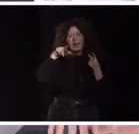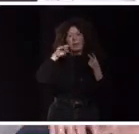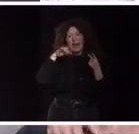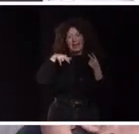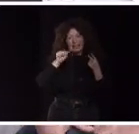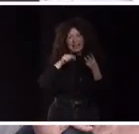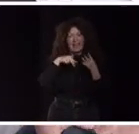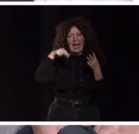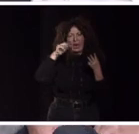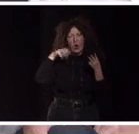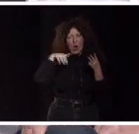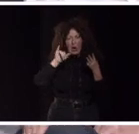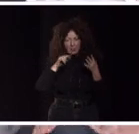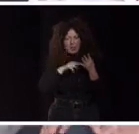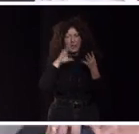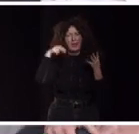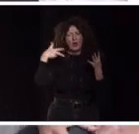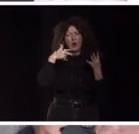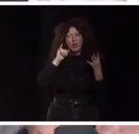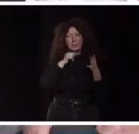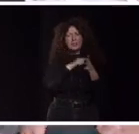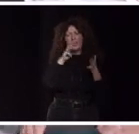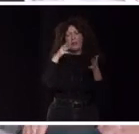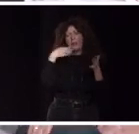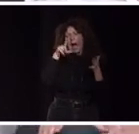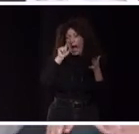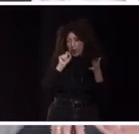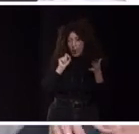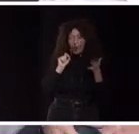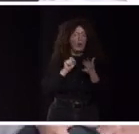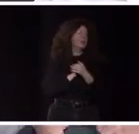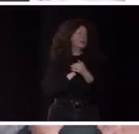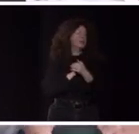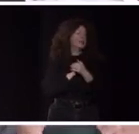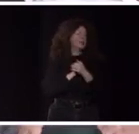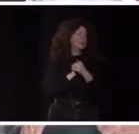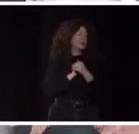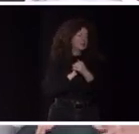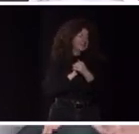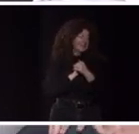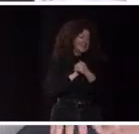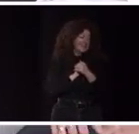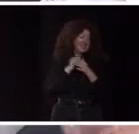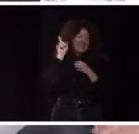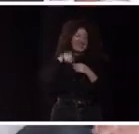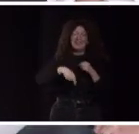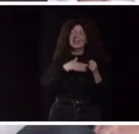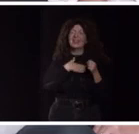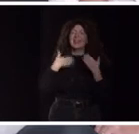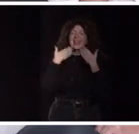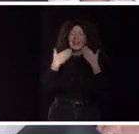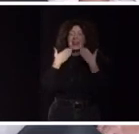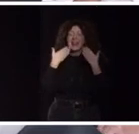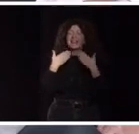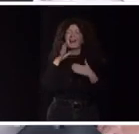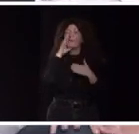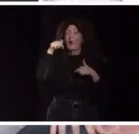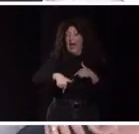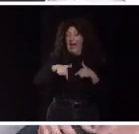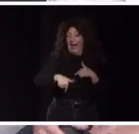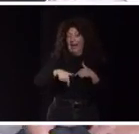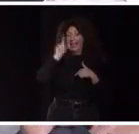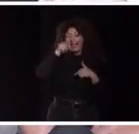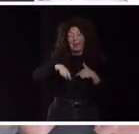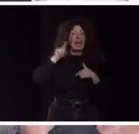Noemí, Conchi, Pablo. Y sobre todo, quería darle las gracias por estar hoy aquí también